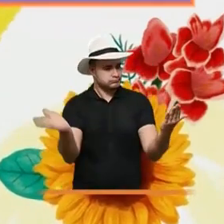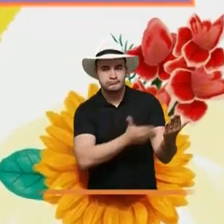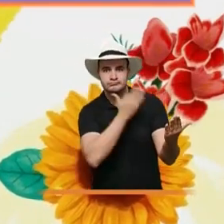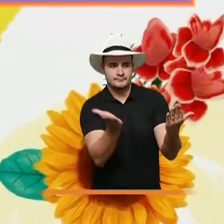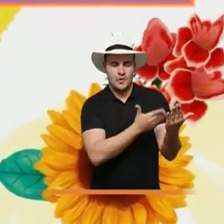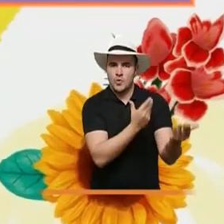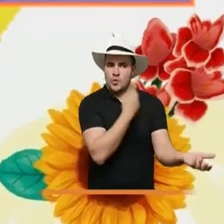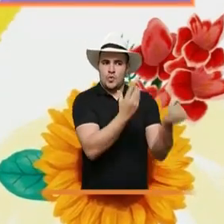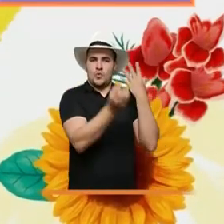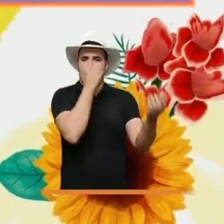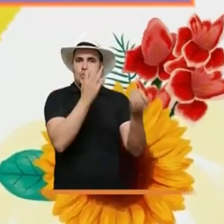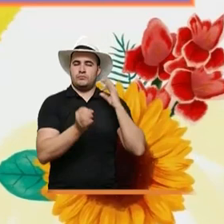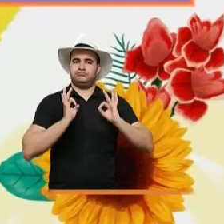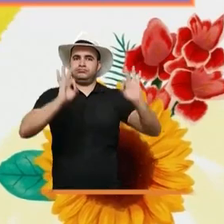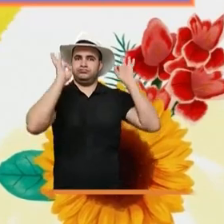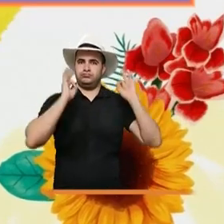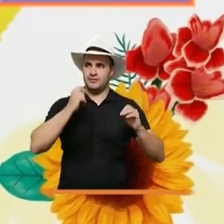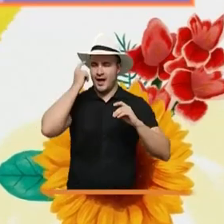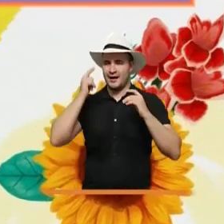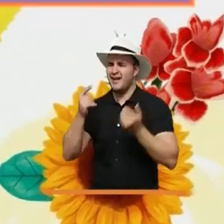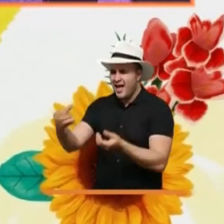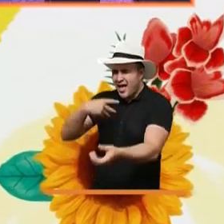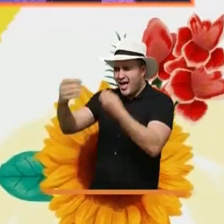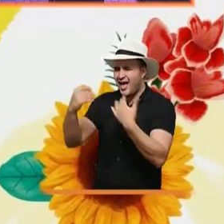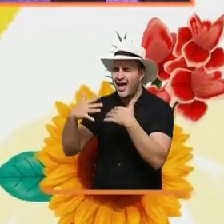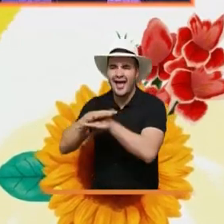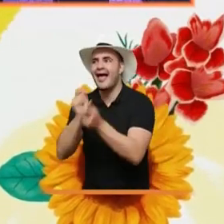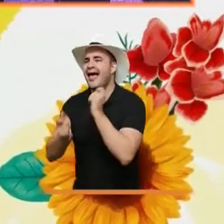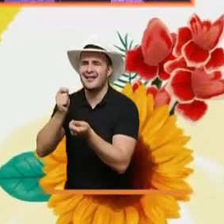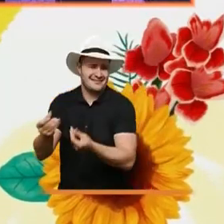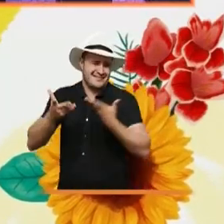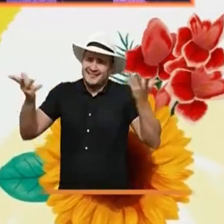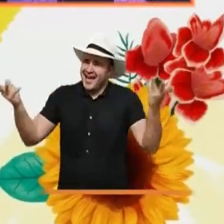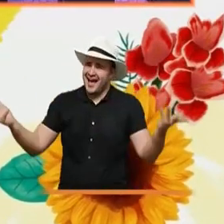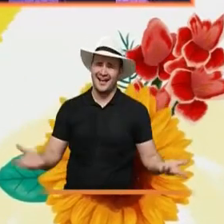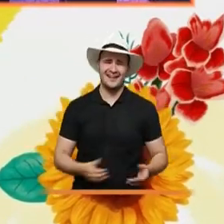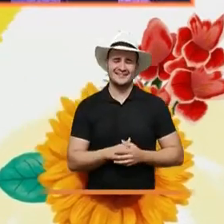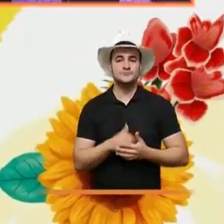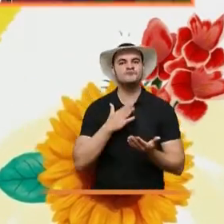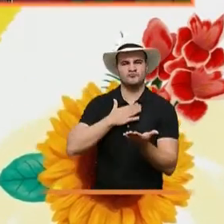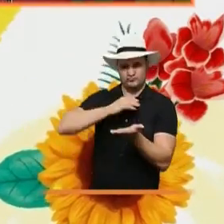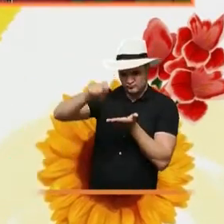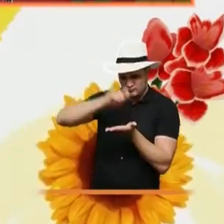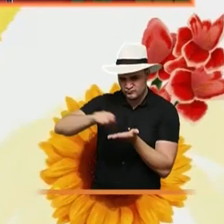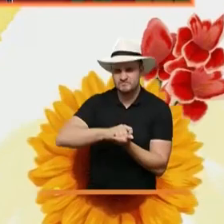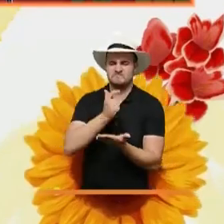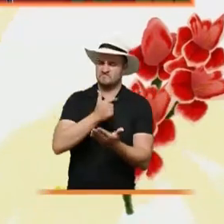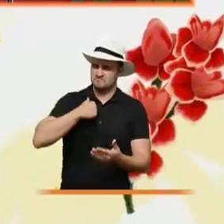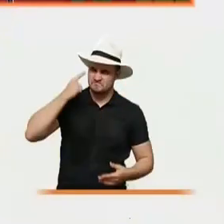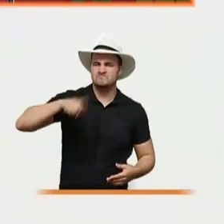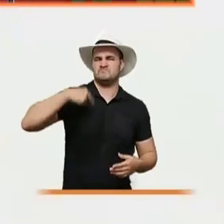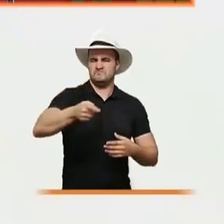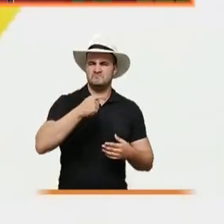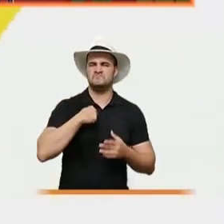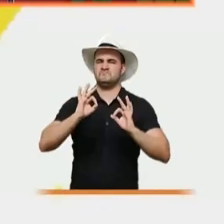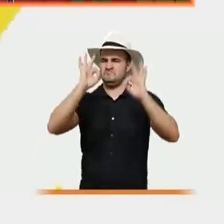mucho las redes no aportan nada voy a escribir un libro te digan